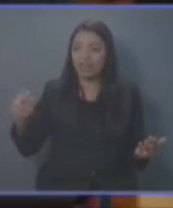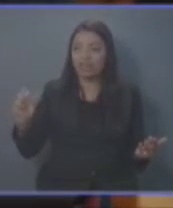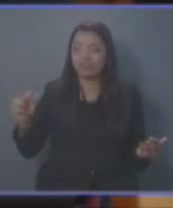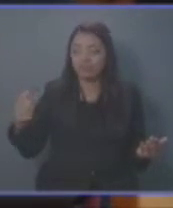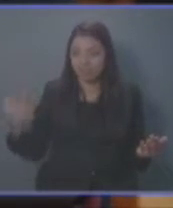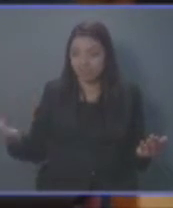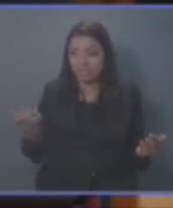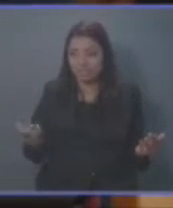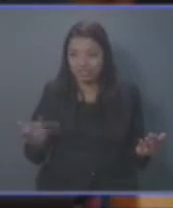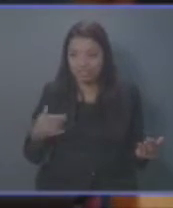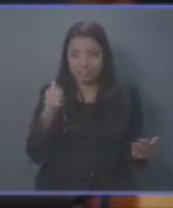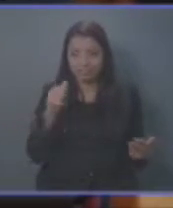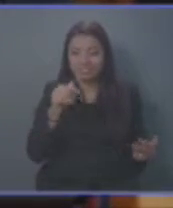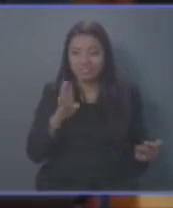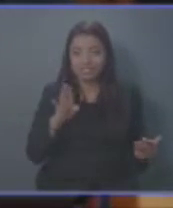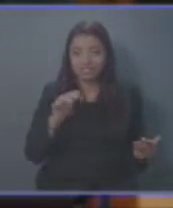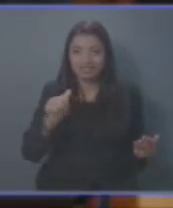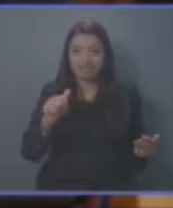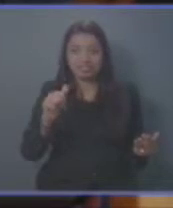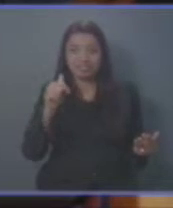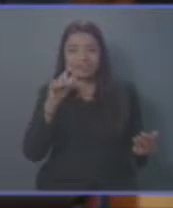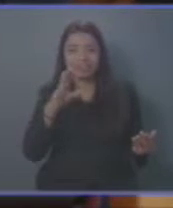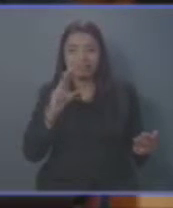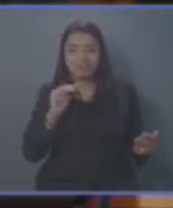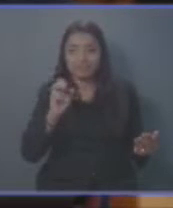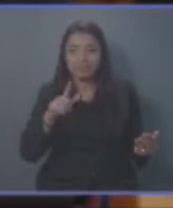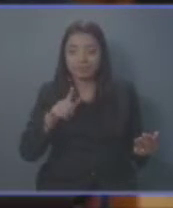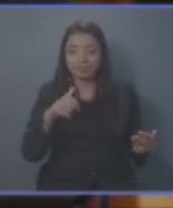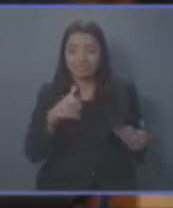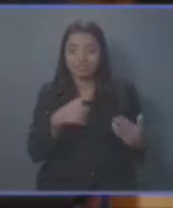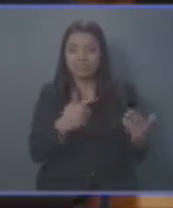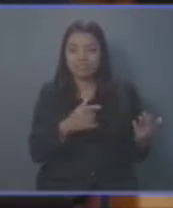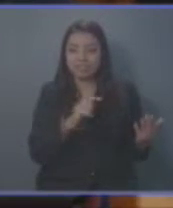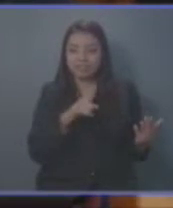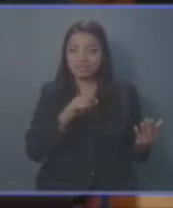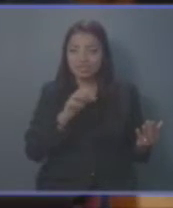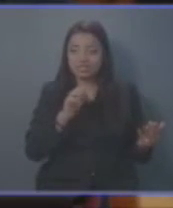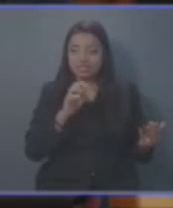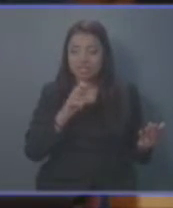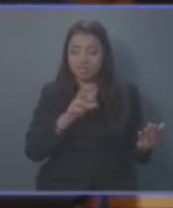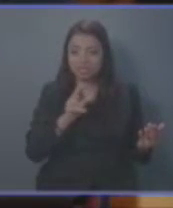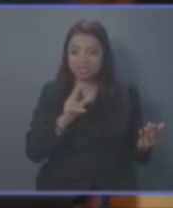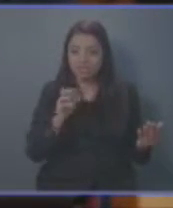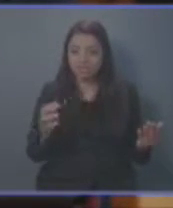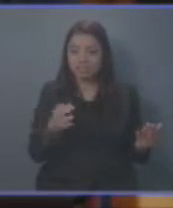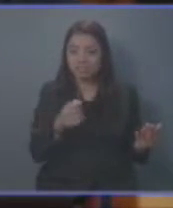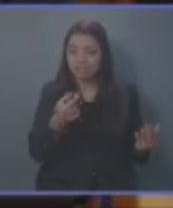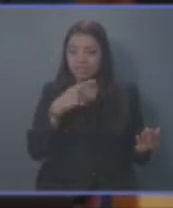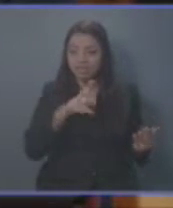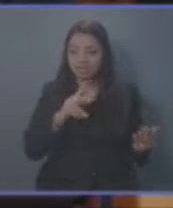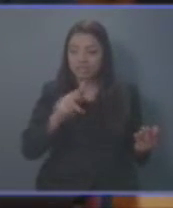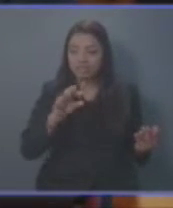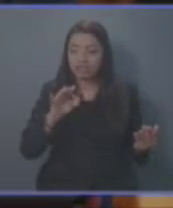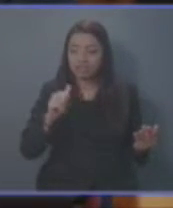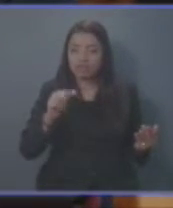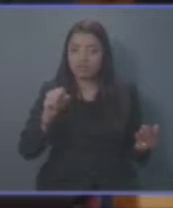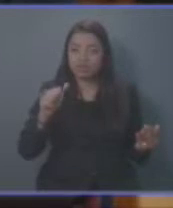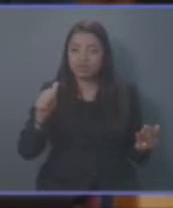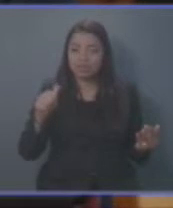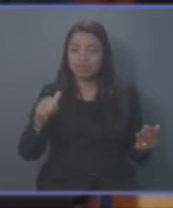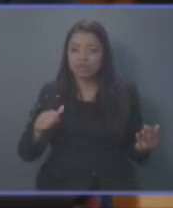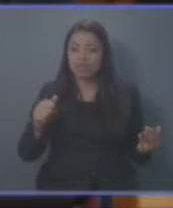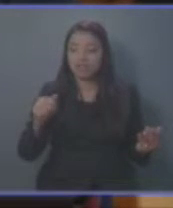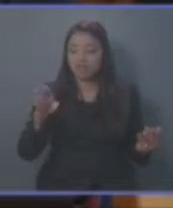Ramipril AB 10 miligramos 100 tabletas FSA. Ramipril